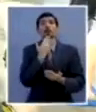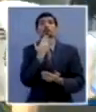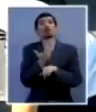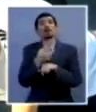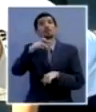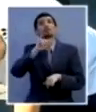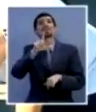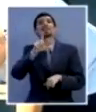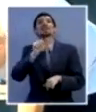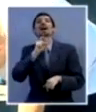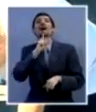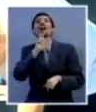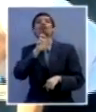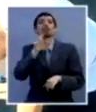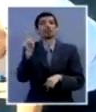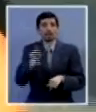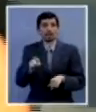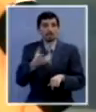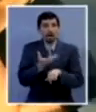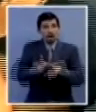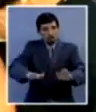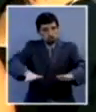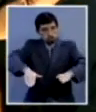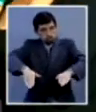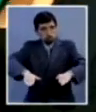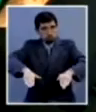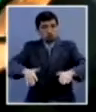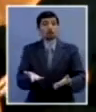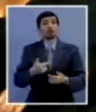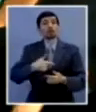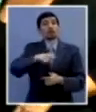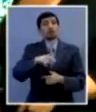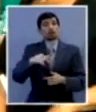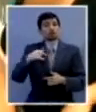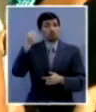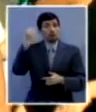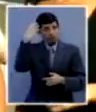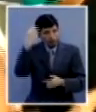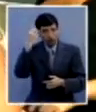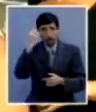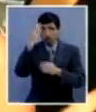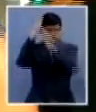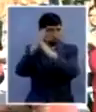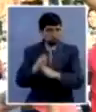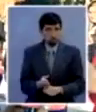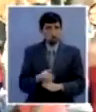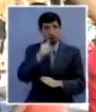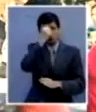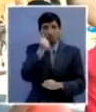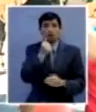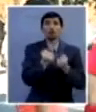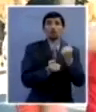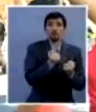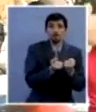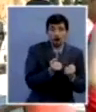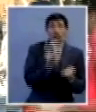pilates, todo es parte de una iniciativa del municipio. Ha aprendido bastante, nosotros estamos trabajando todos los domingos con zumba y baile